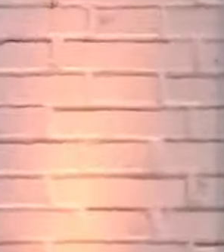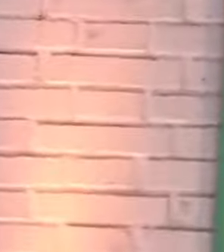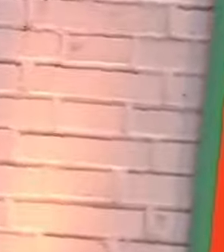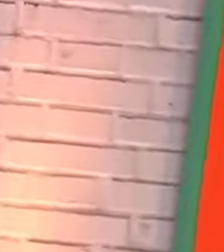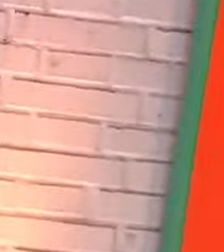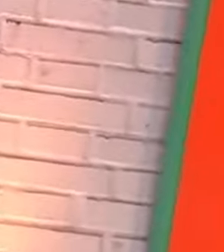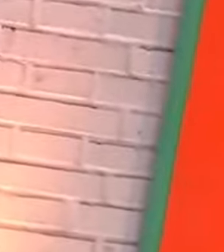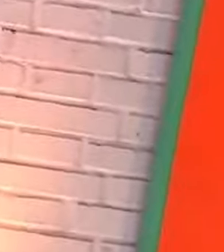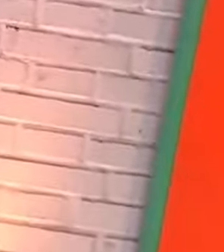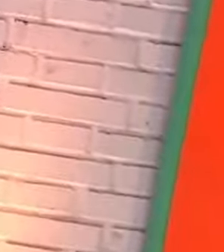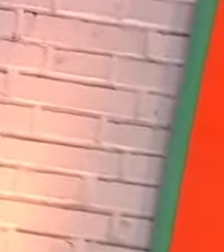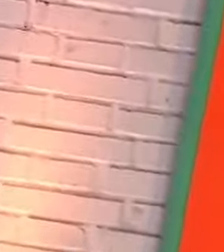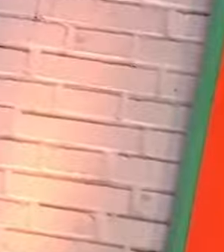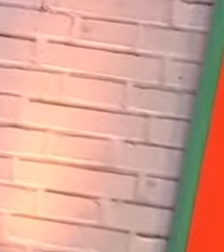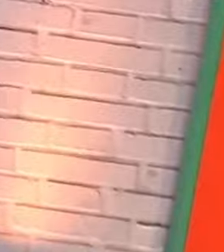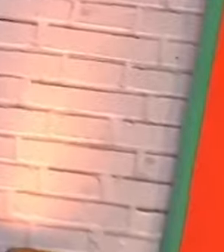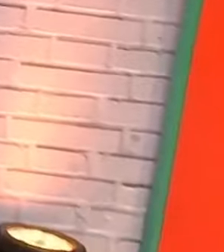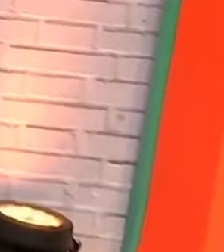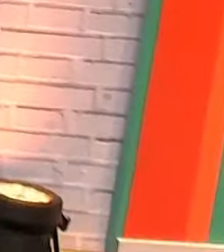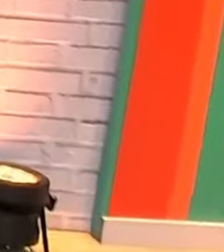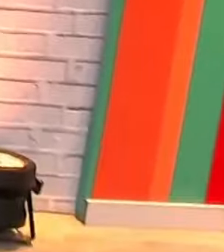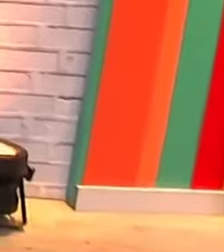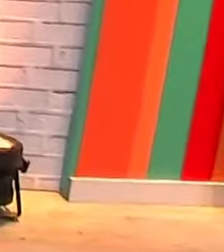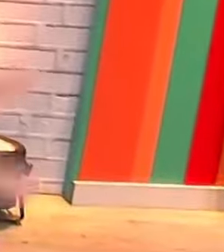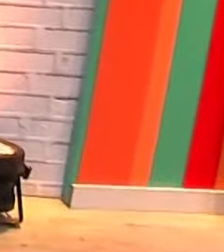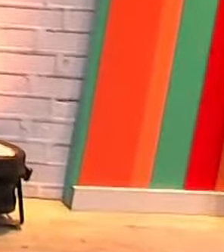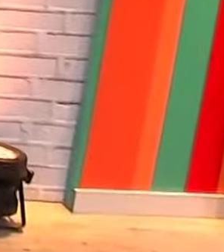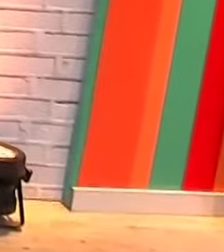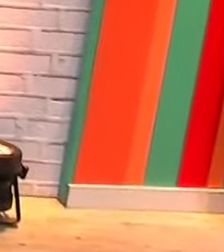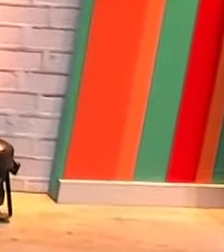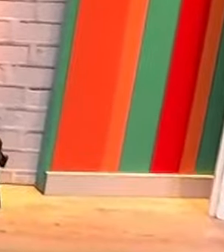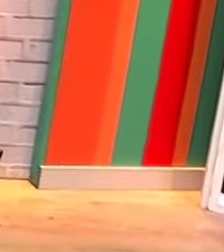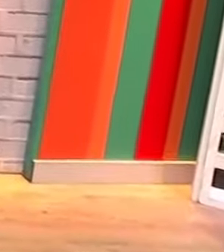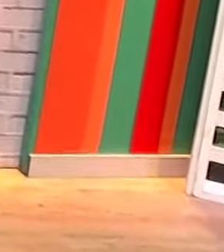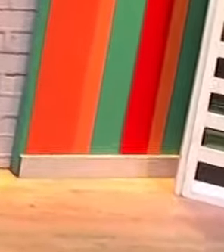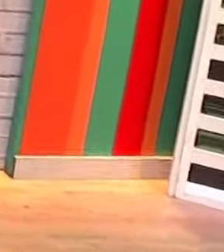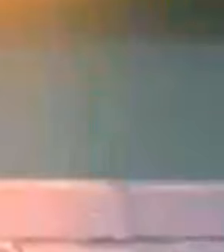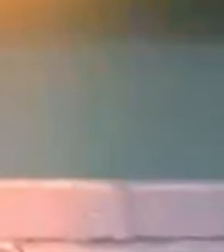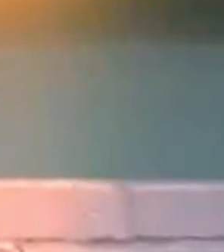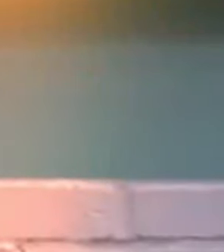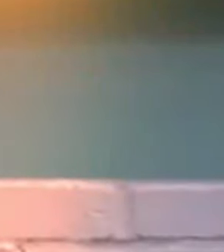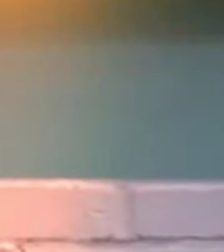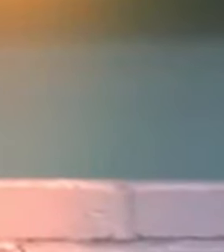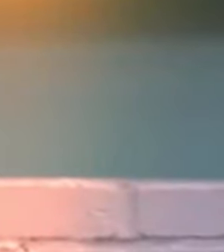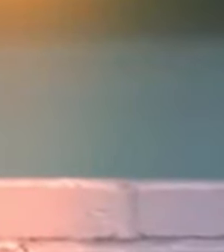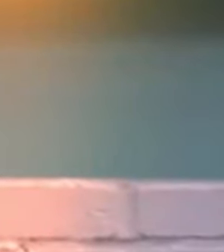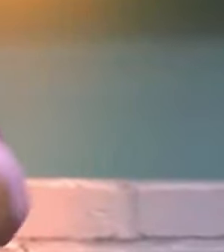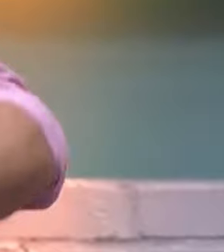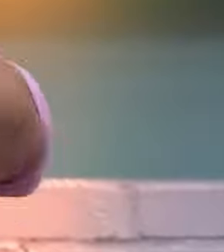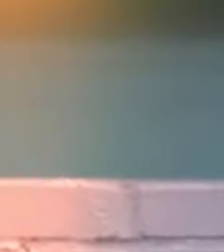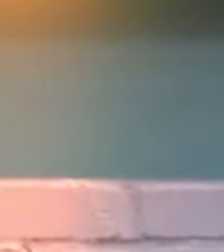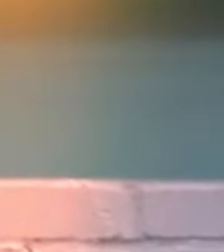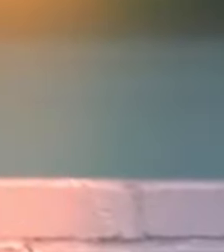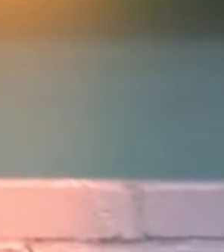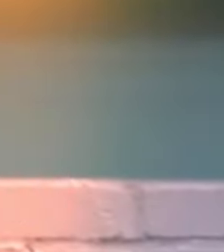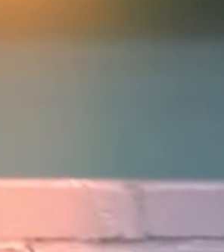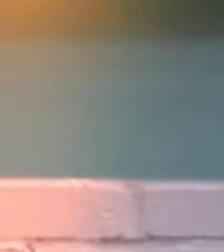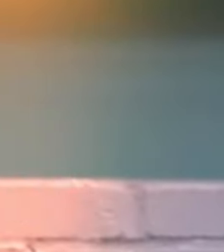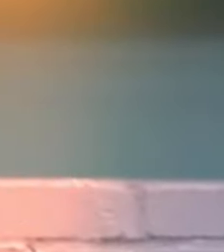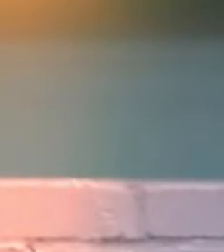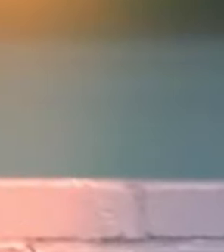familia. ¡Claro que sí! Así que tenemos como todos los días un programón, que no te lo cuenten. ¡Eso es, mi querido Pisu! ¡Qué rica la energía que